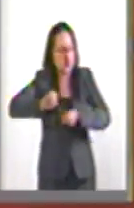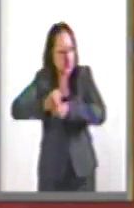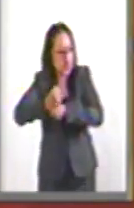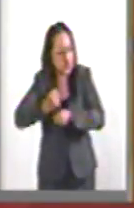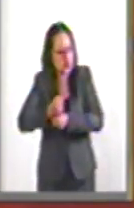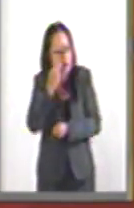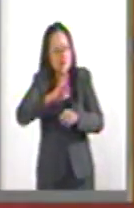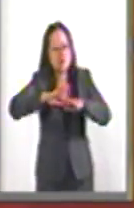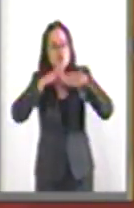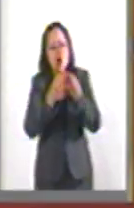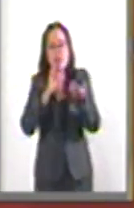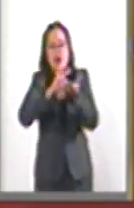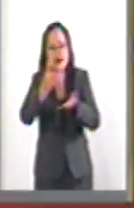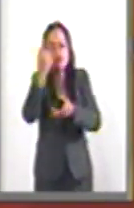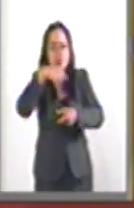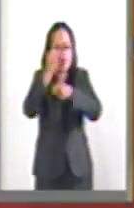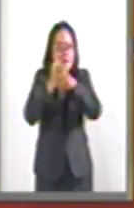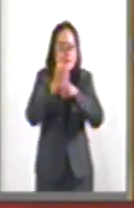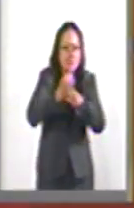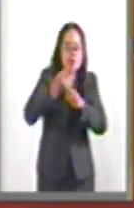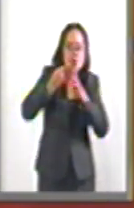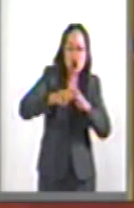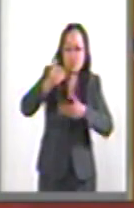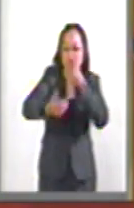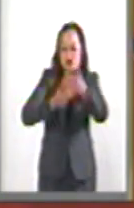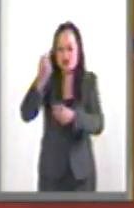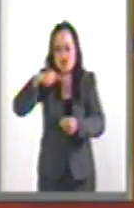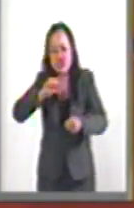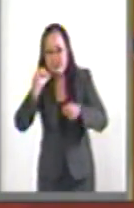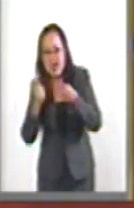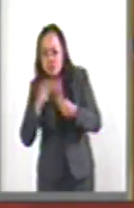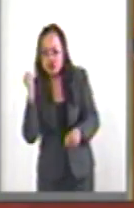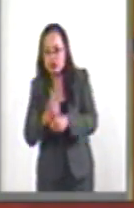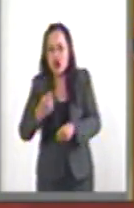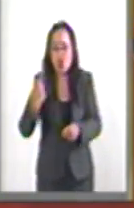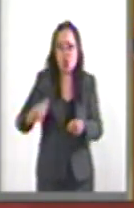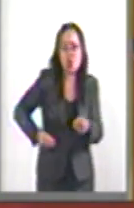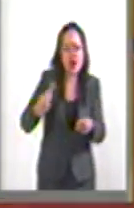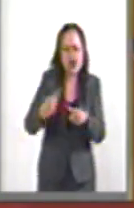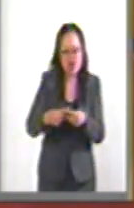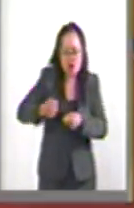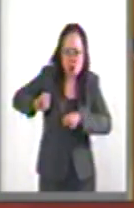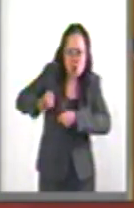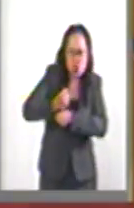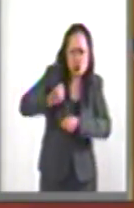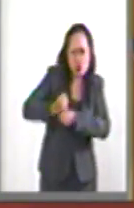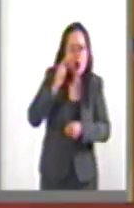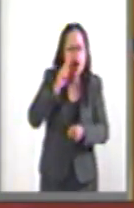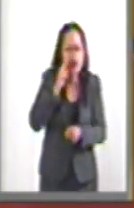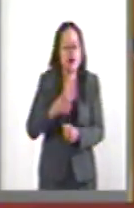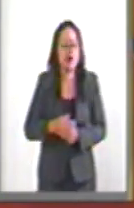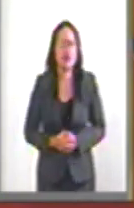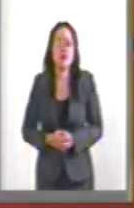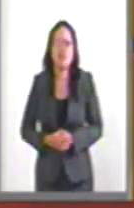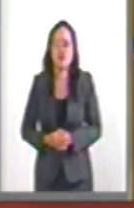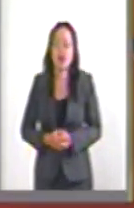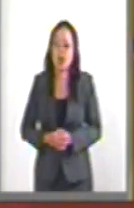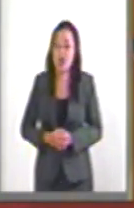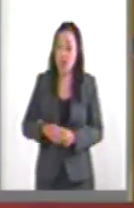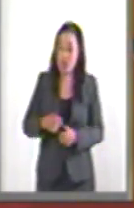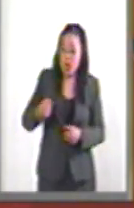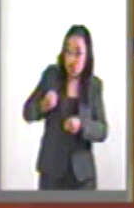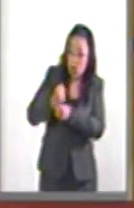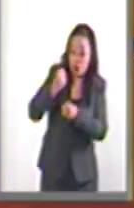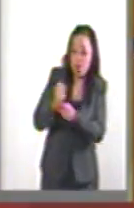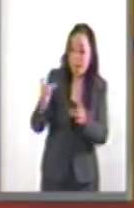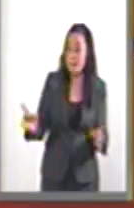criminal más usado para iniciar un proceso criminal. Agregan que los actos de tortura no suceden de manera